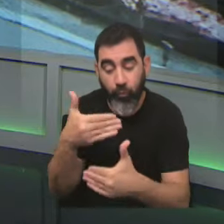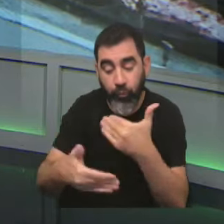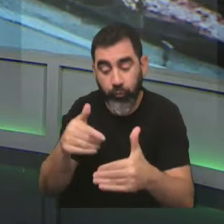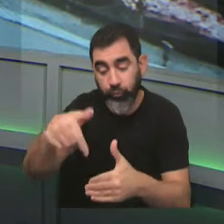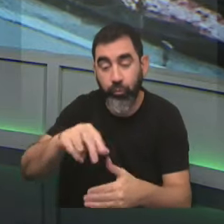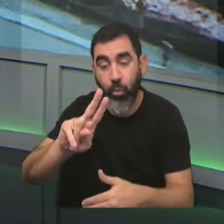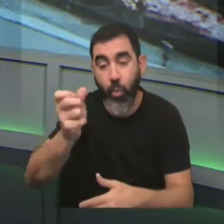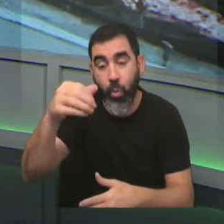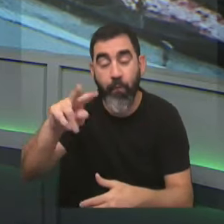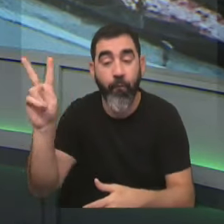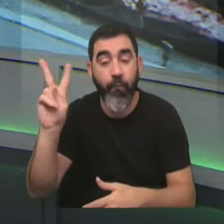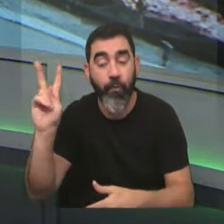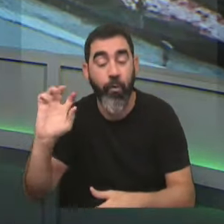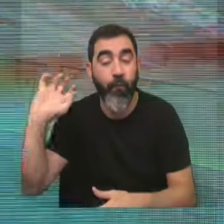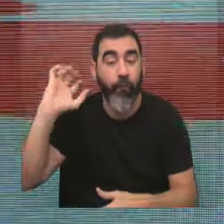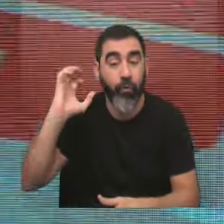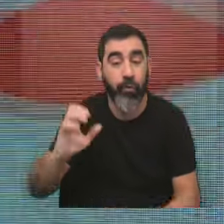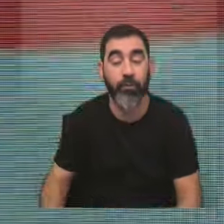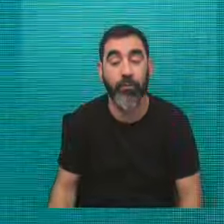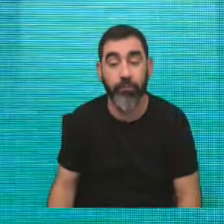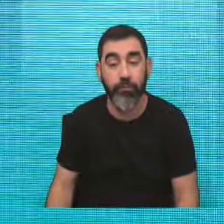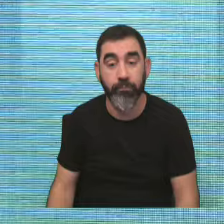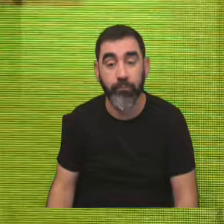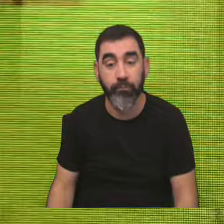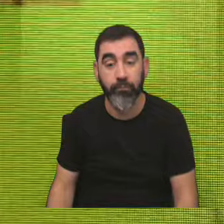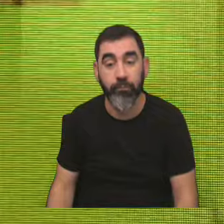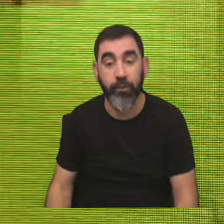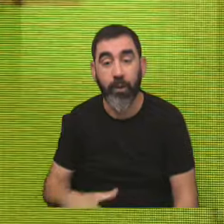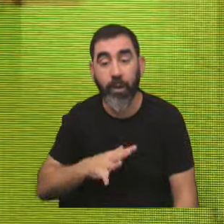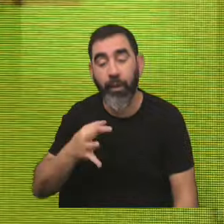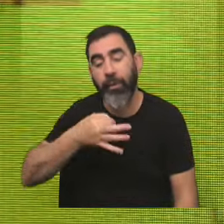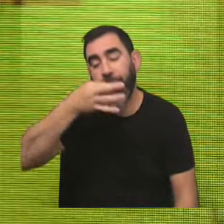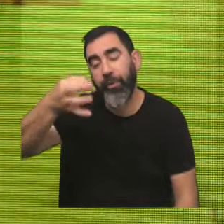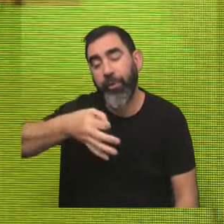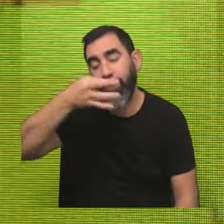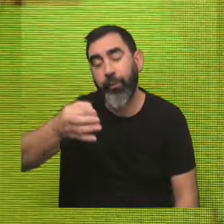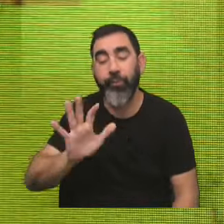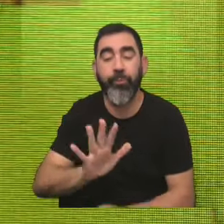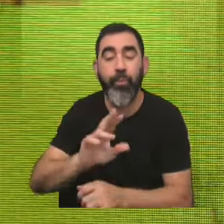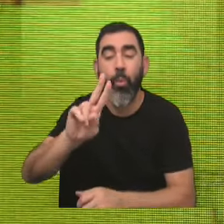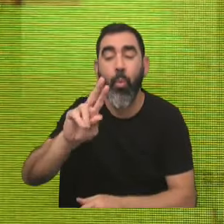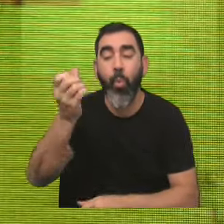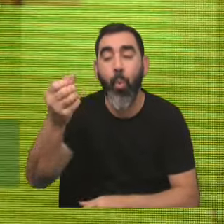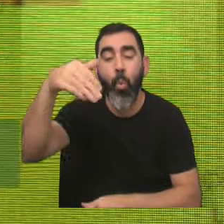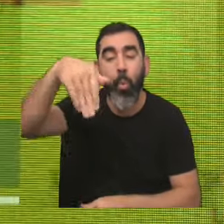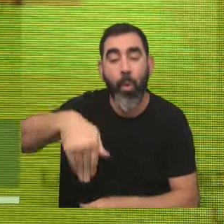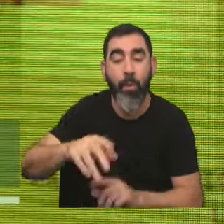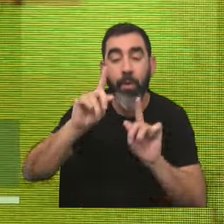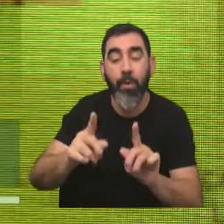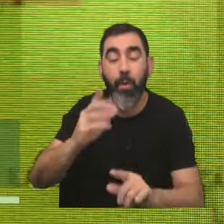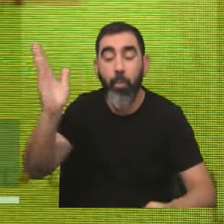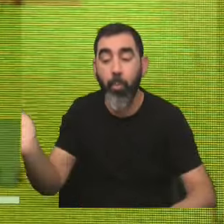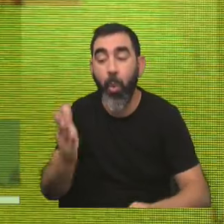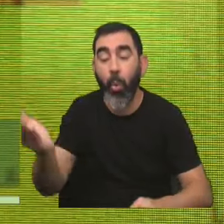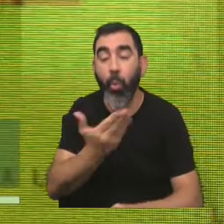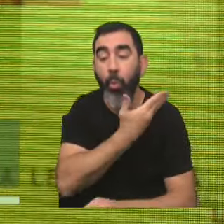de frutas y verduras hay un discurso repetido de decir que la ham tiene que ser de los productores